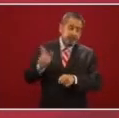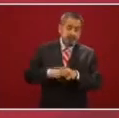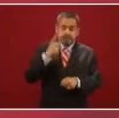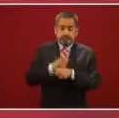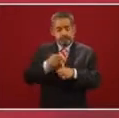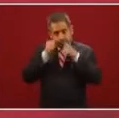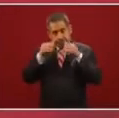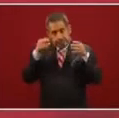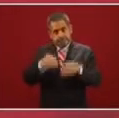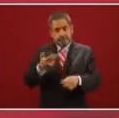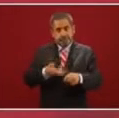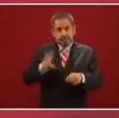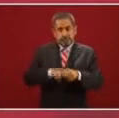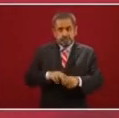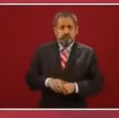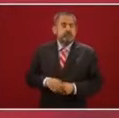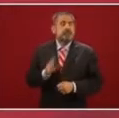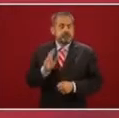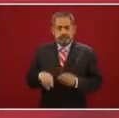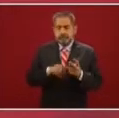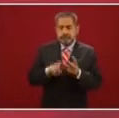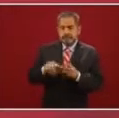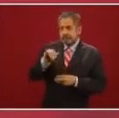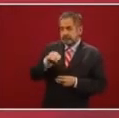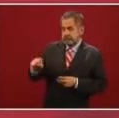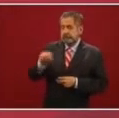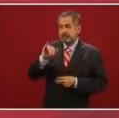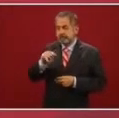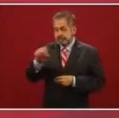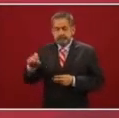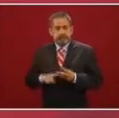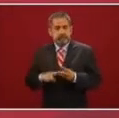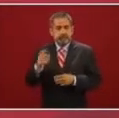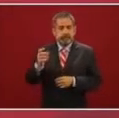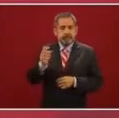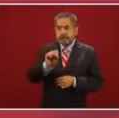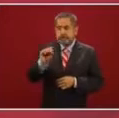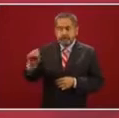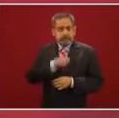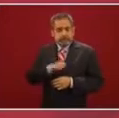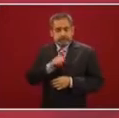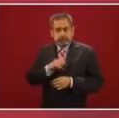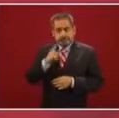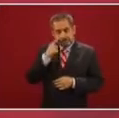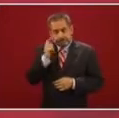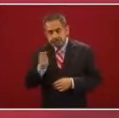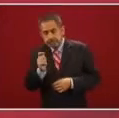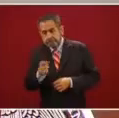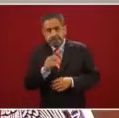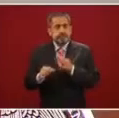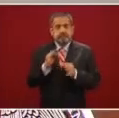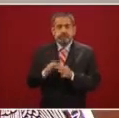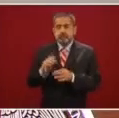y clínicas. Tenemos ahorita ya en coordinación con el IMSS, con el ISSSTE y la Secretaría de Salud, revisado la situación